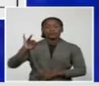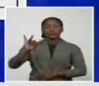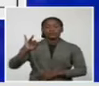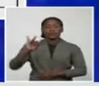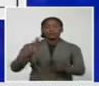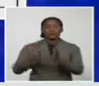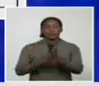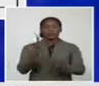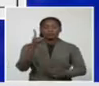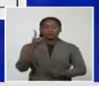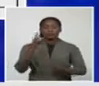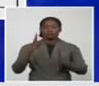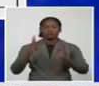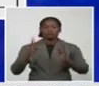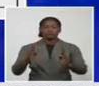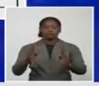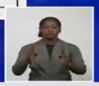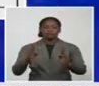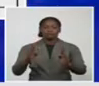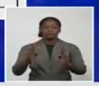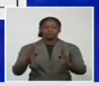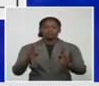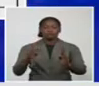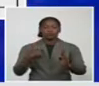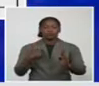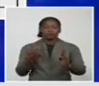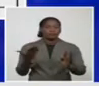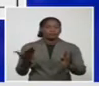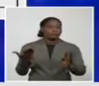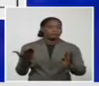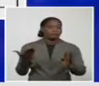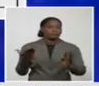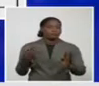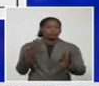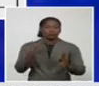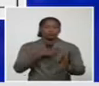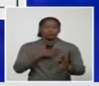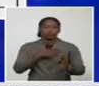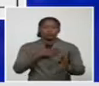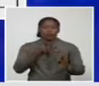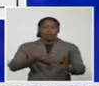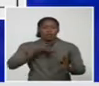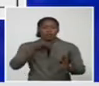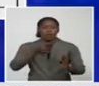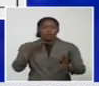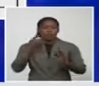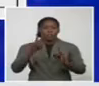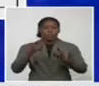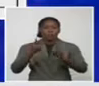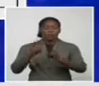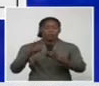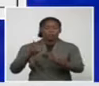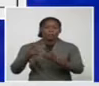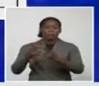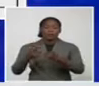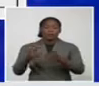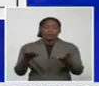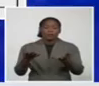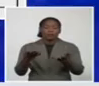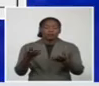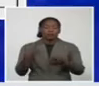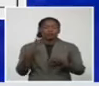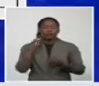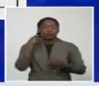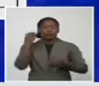que no me gusta ni mencionar que es una tasa de incidencia baja, 0,41, porque para Cuba